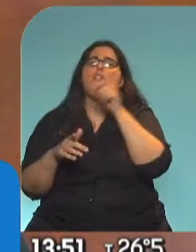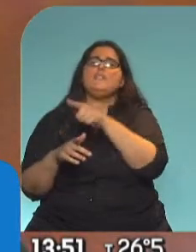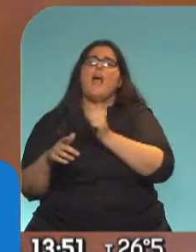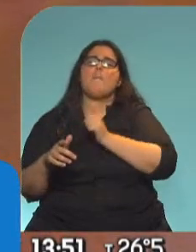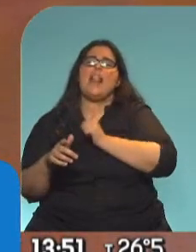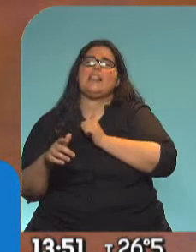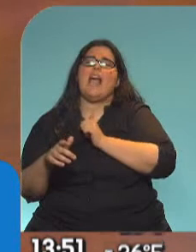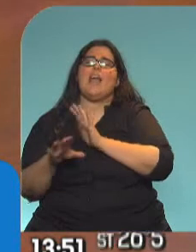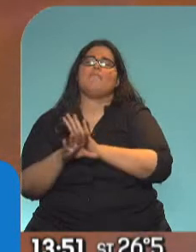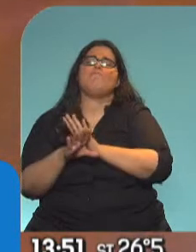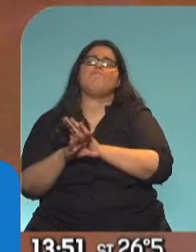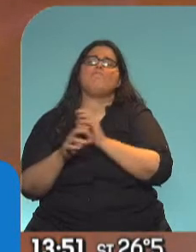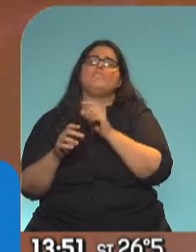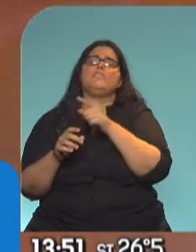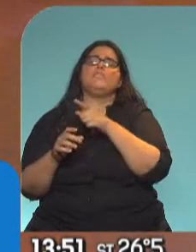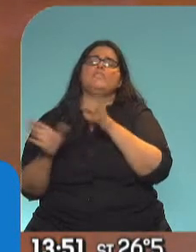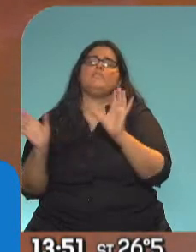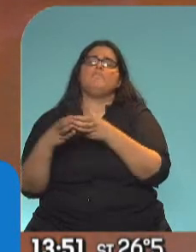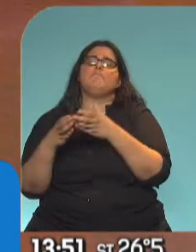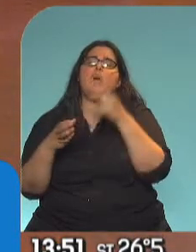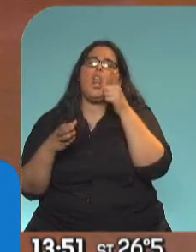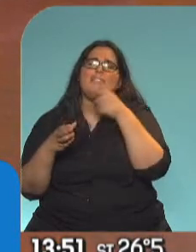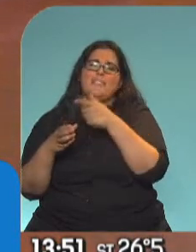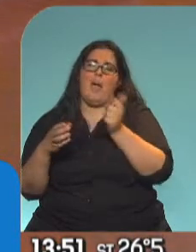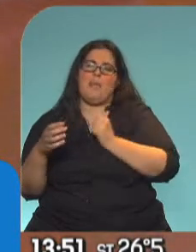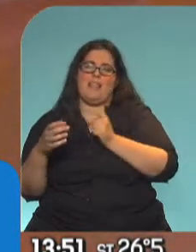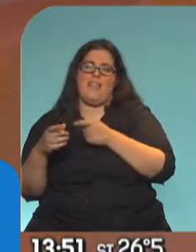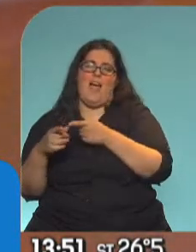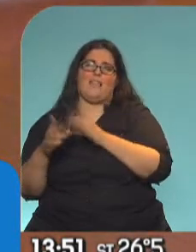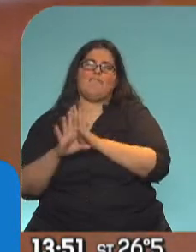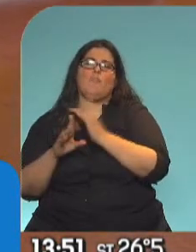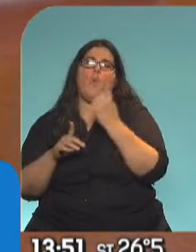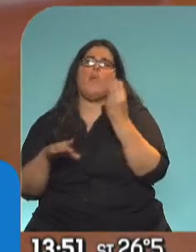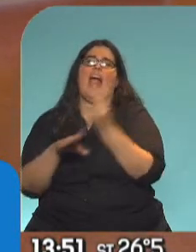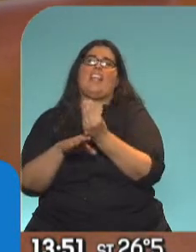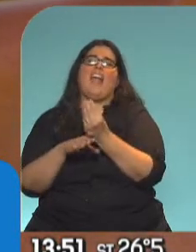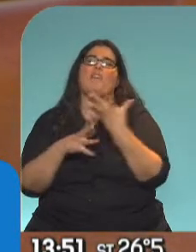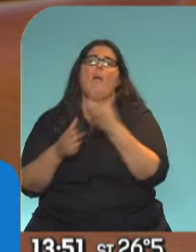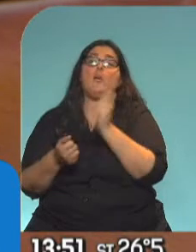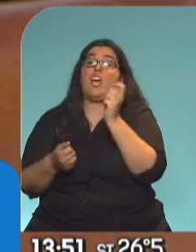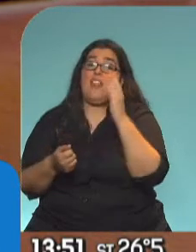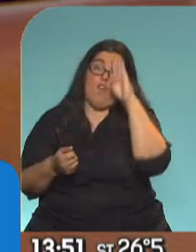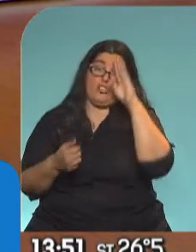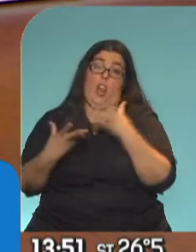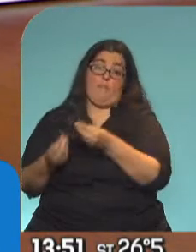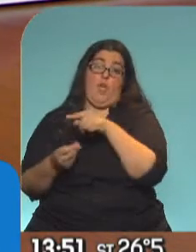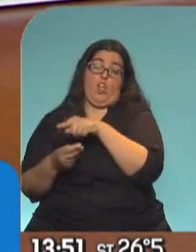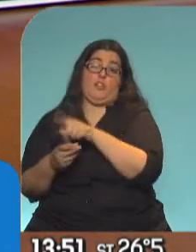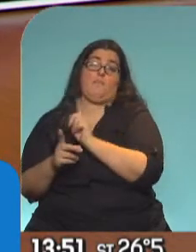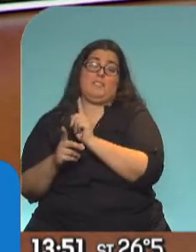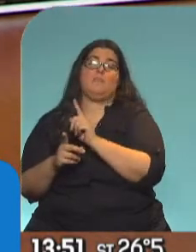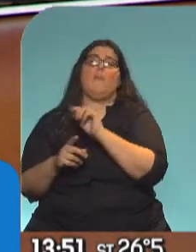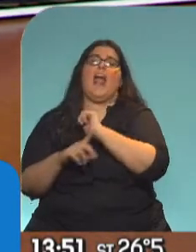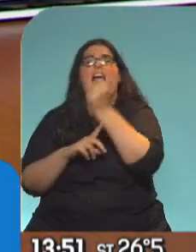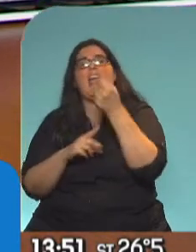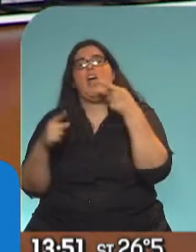las levantadas de la policía, el candidato apoyado por Bolsonaro para tratar de superar a Sarto Nogueira, que ganó